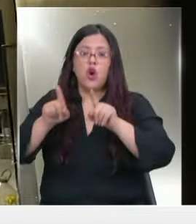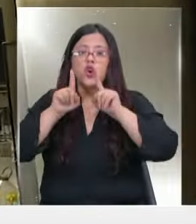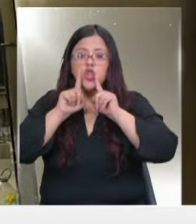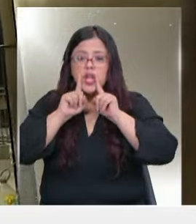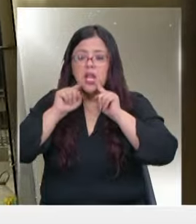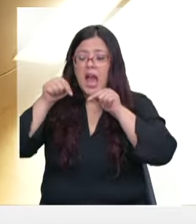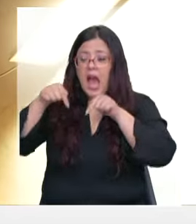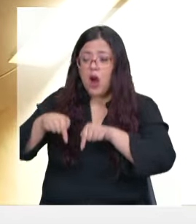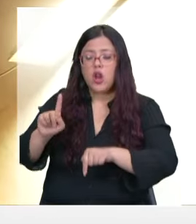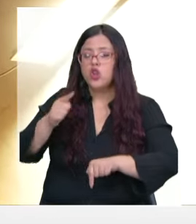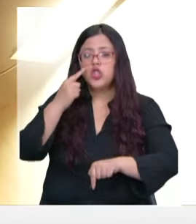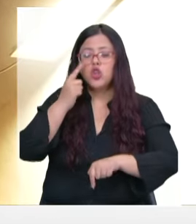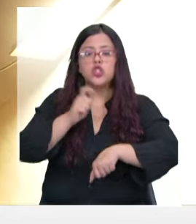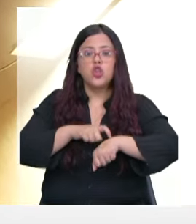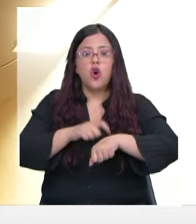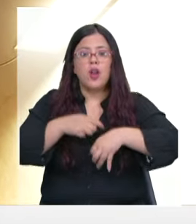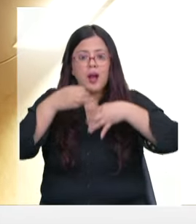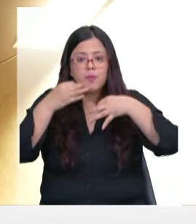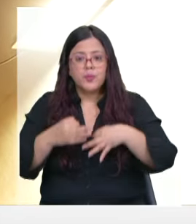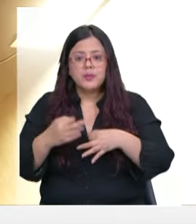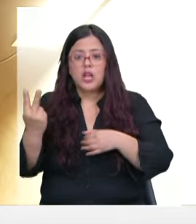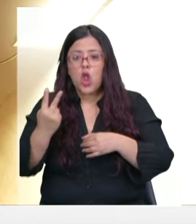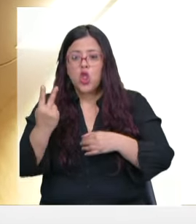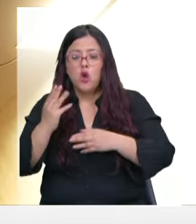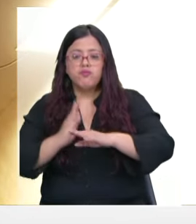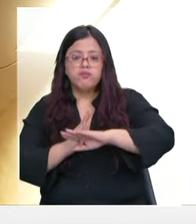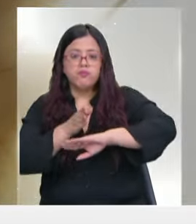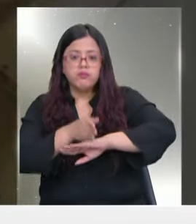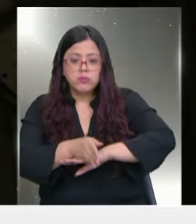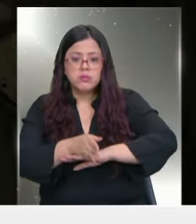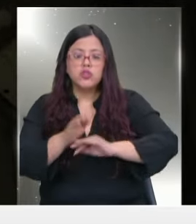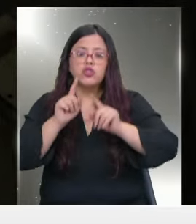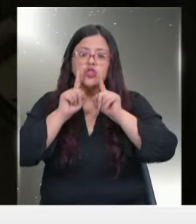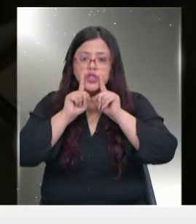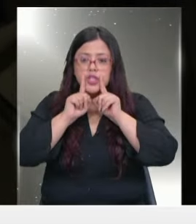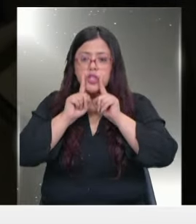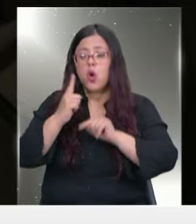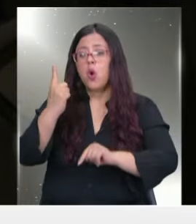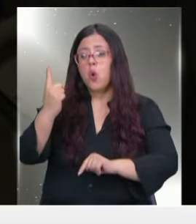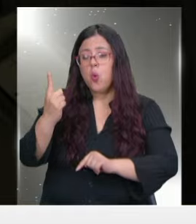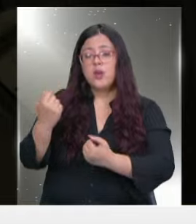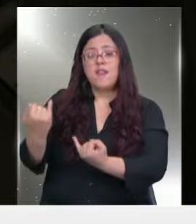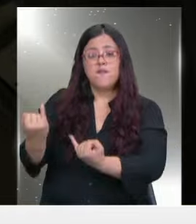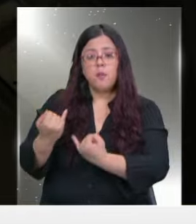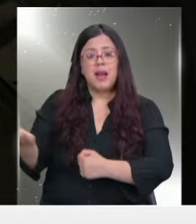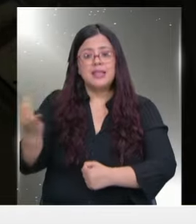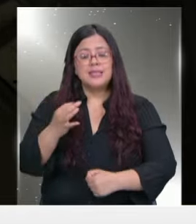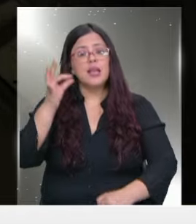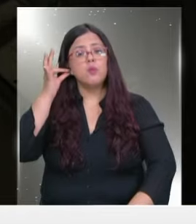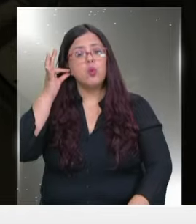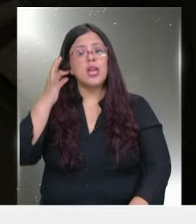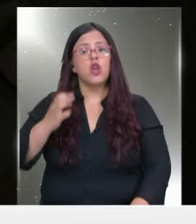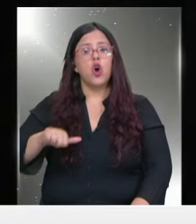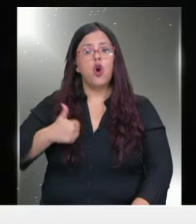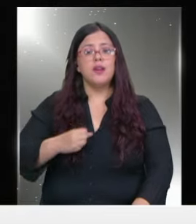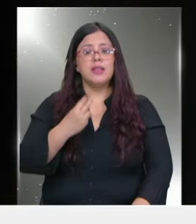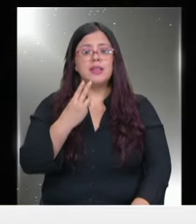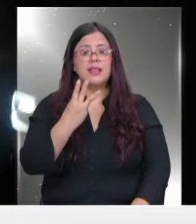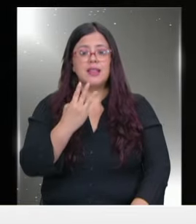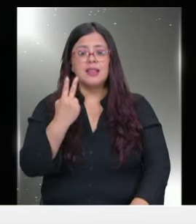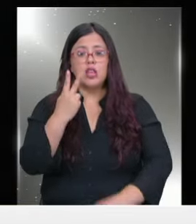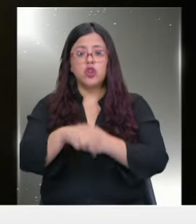se conoce la hora exacta a la que llegaron al recinto. Una de las versiones sostiene que la joven de 32 años